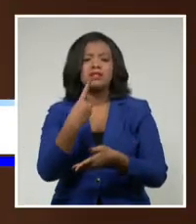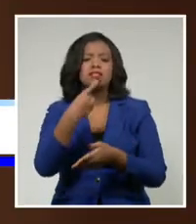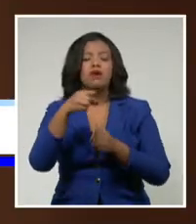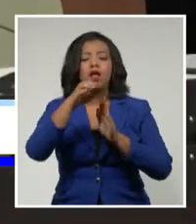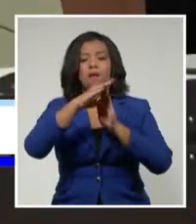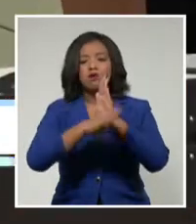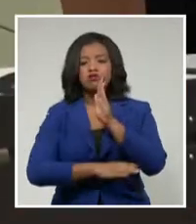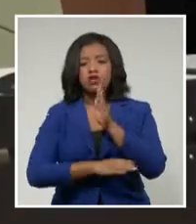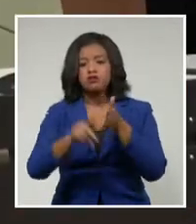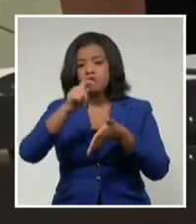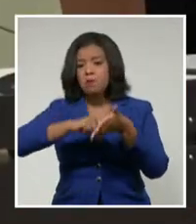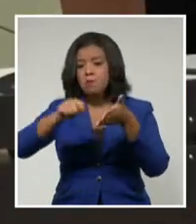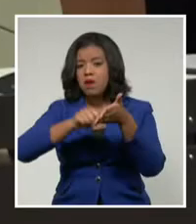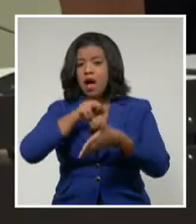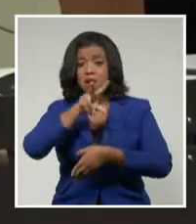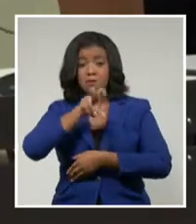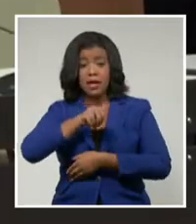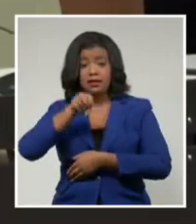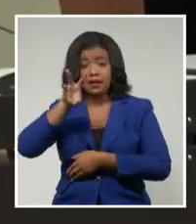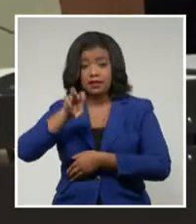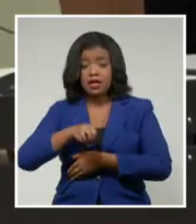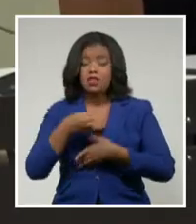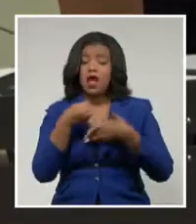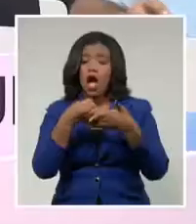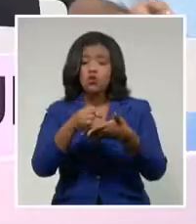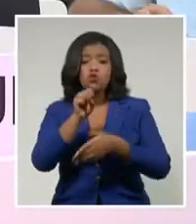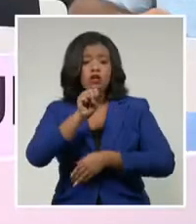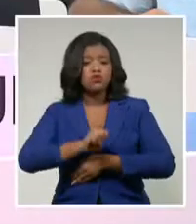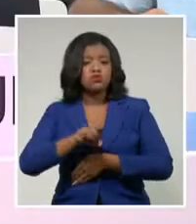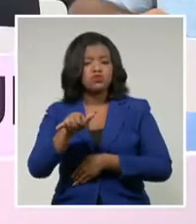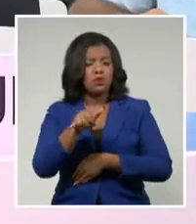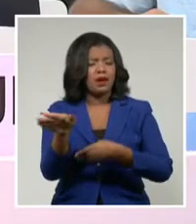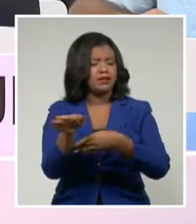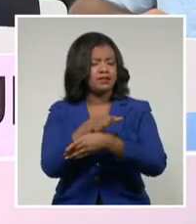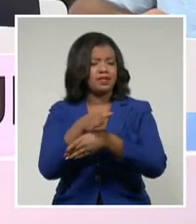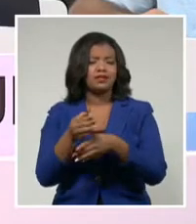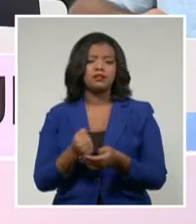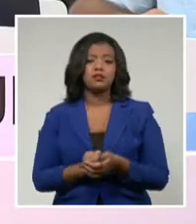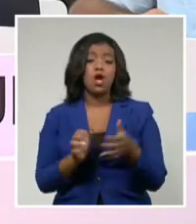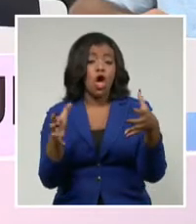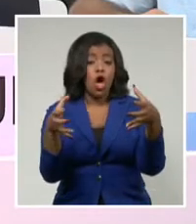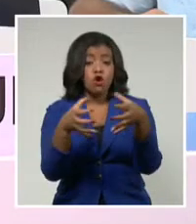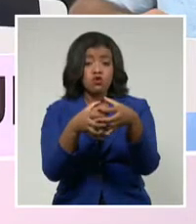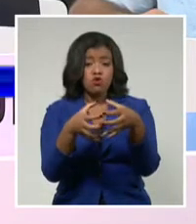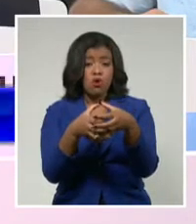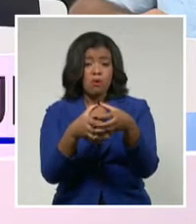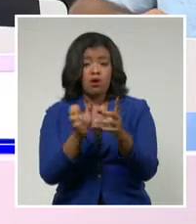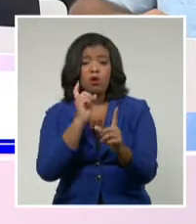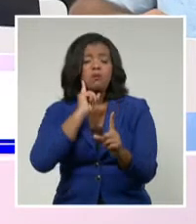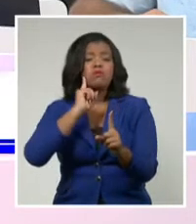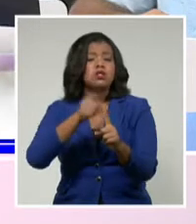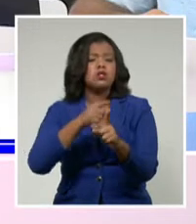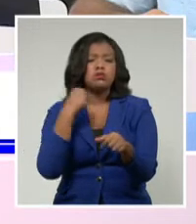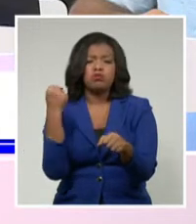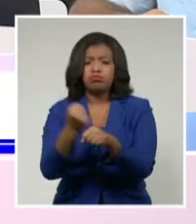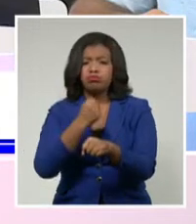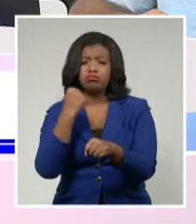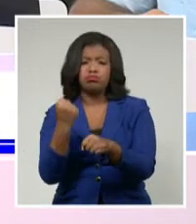de la ONU, la cooperación sur-sur y la triangular. El comité ha destacado los retos que enfrentan los hermanos